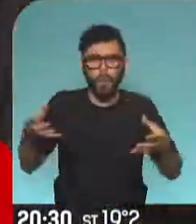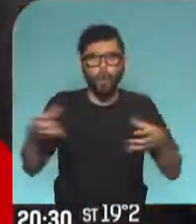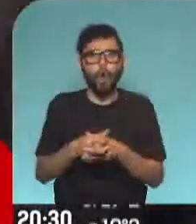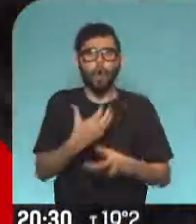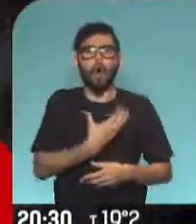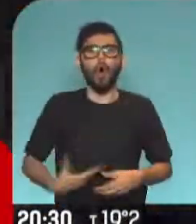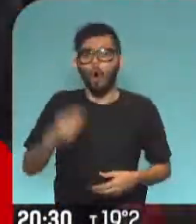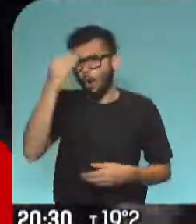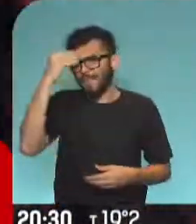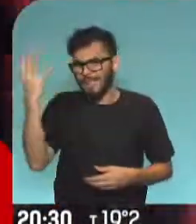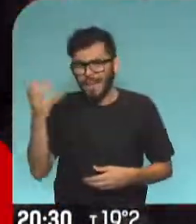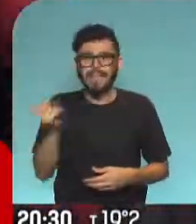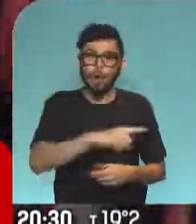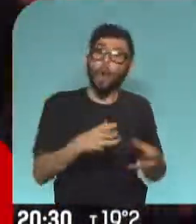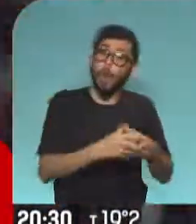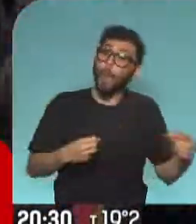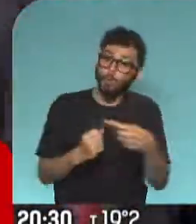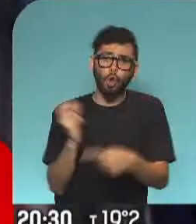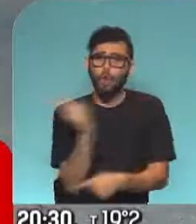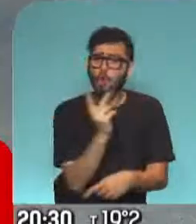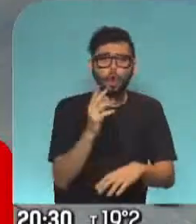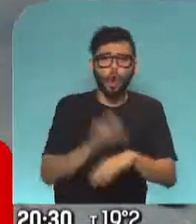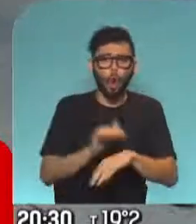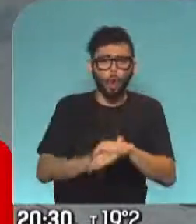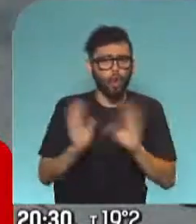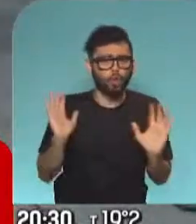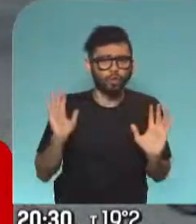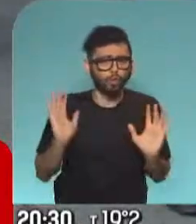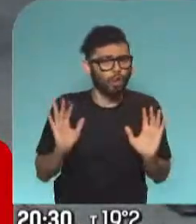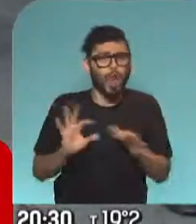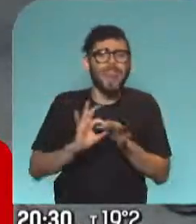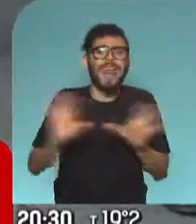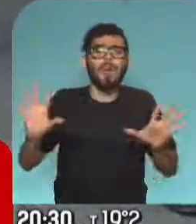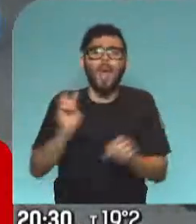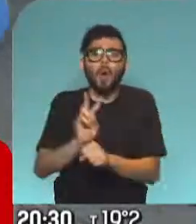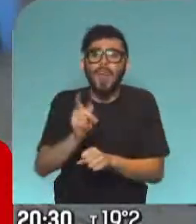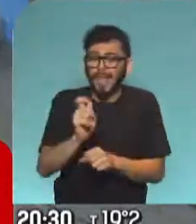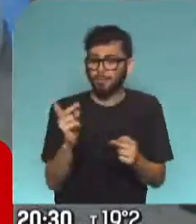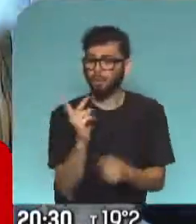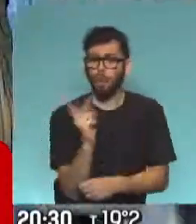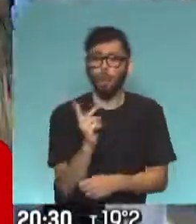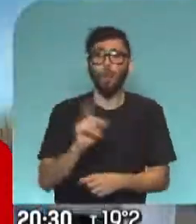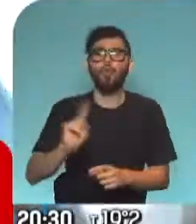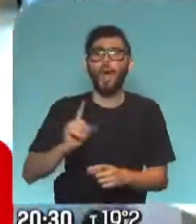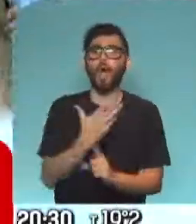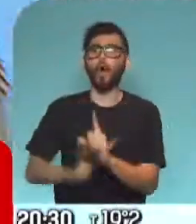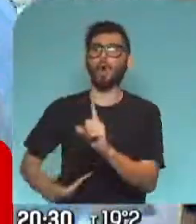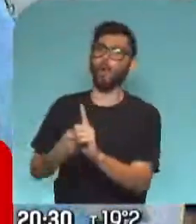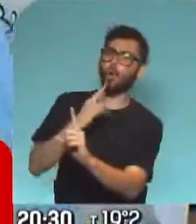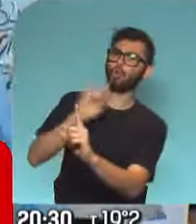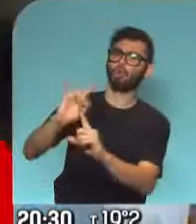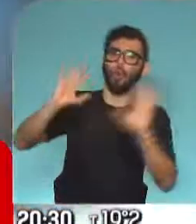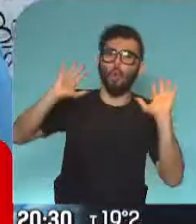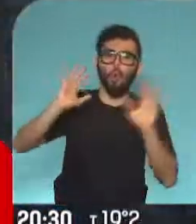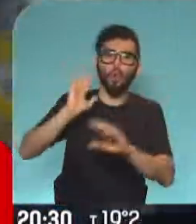que están en la oposición se tienen que estar responsables porque cuidar la democracia son la responsabilidad conjunta no es la responsabilidad solamente de un gobierno el ejecutivo es una